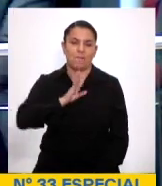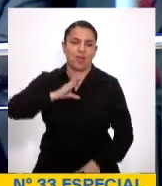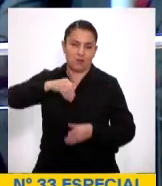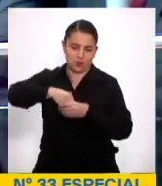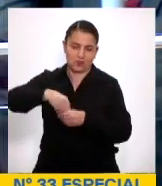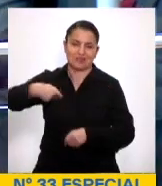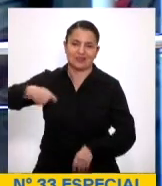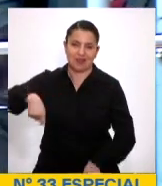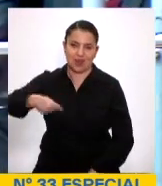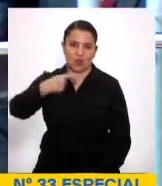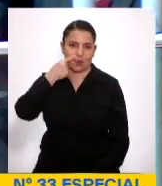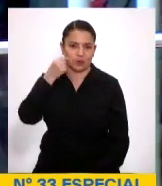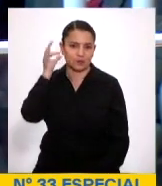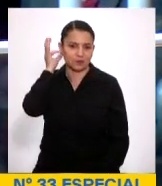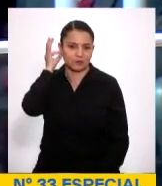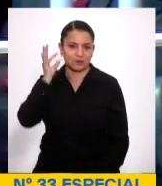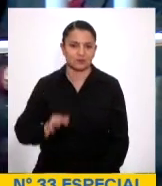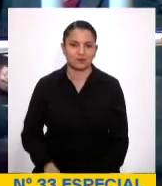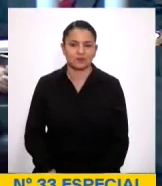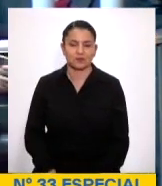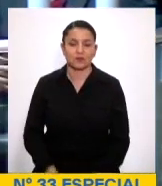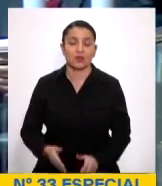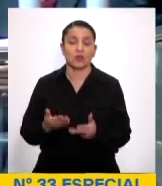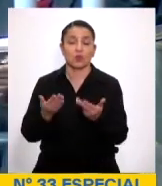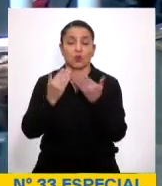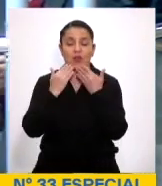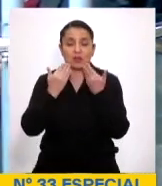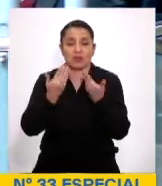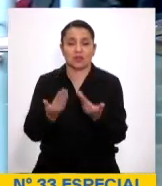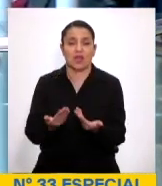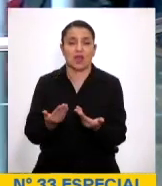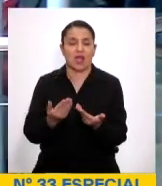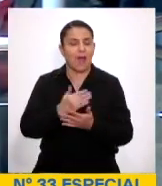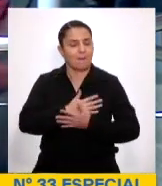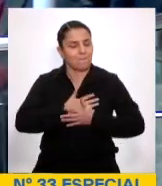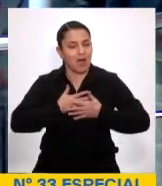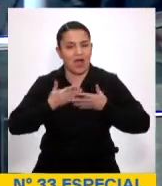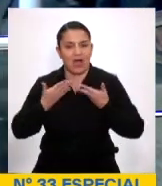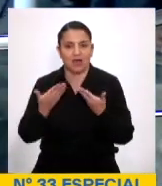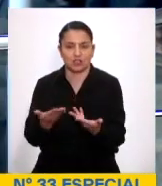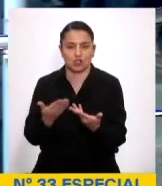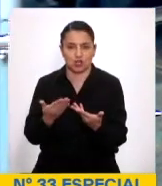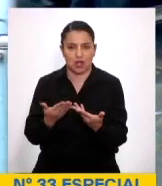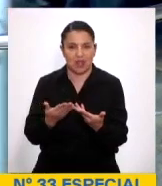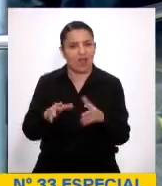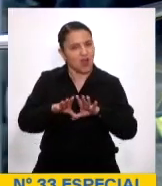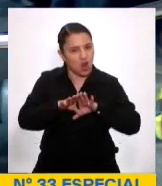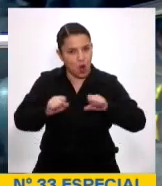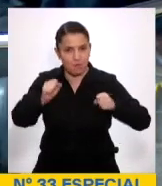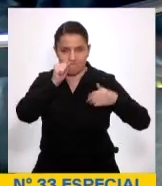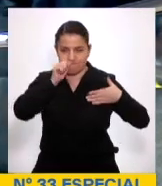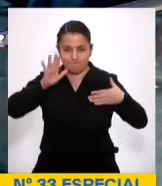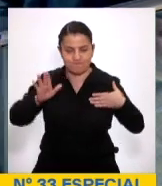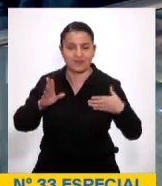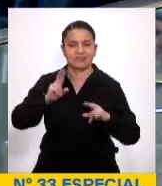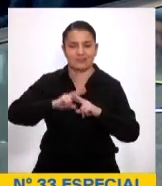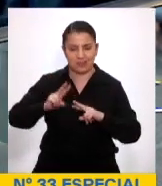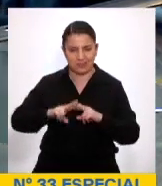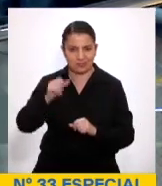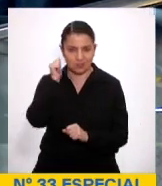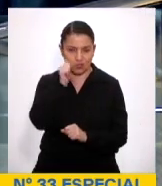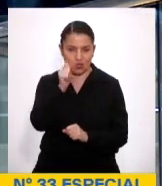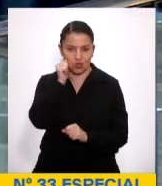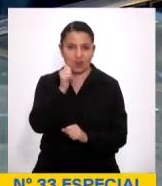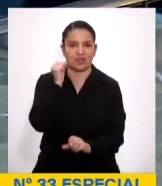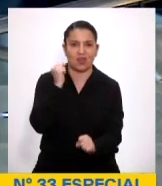senadoras en cuya entrega apasion dedicada comprometida que se realiza día a día en